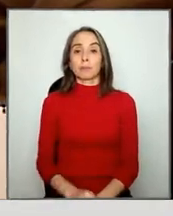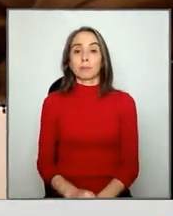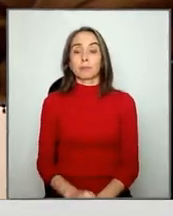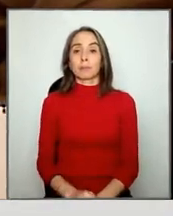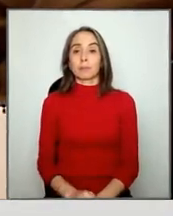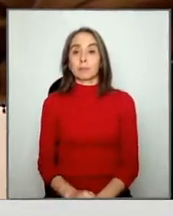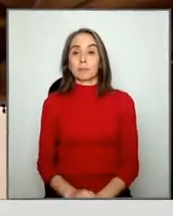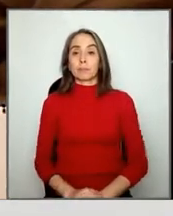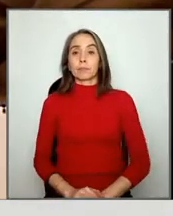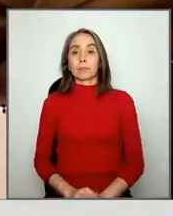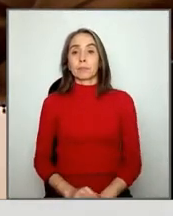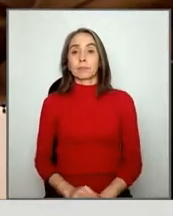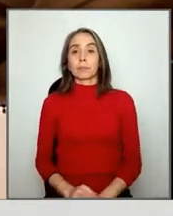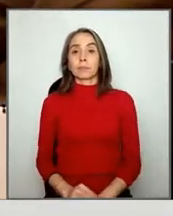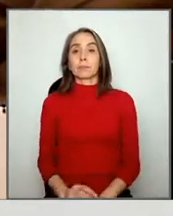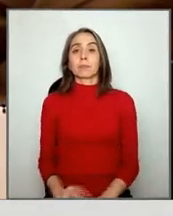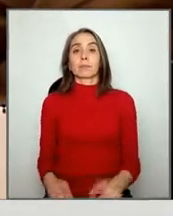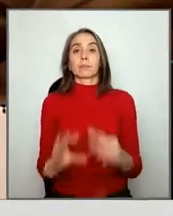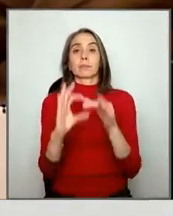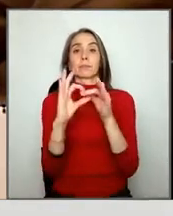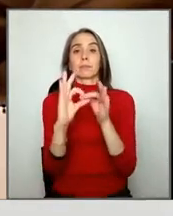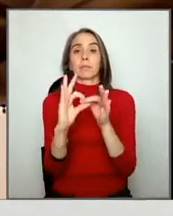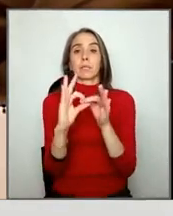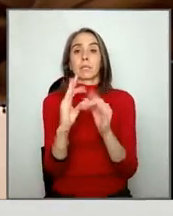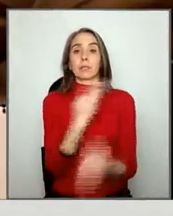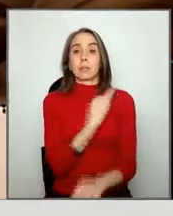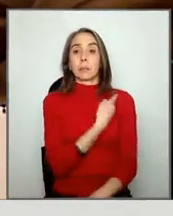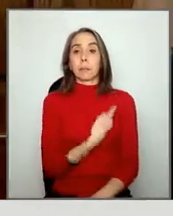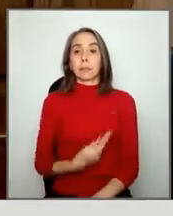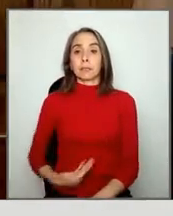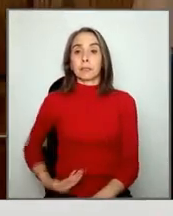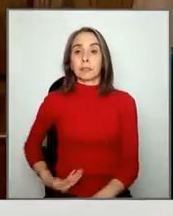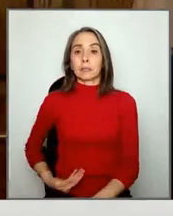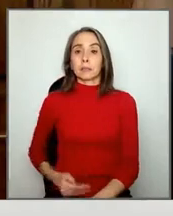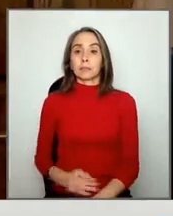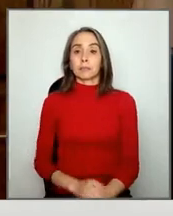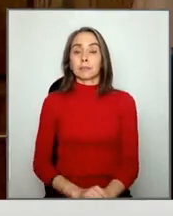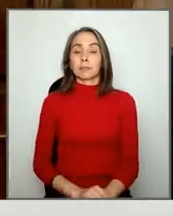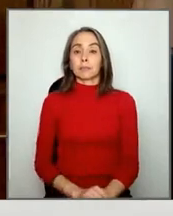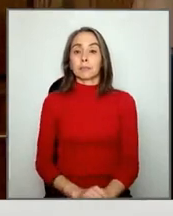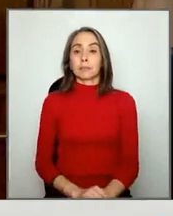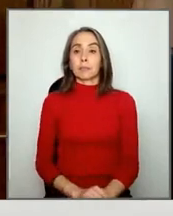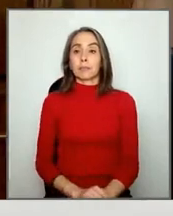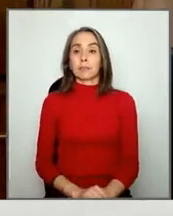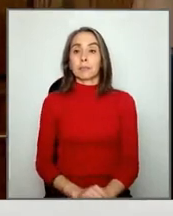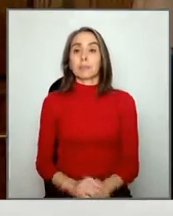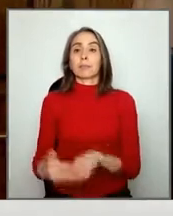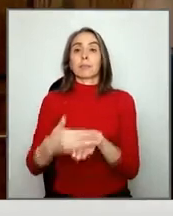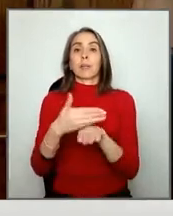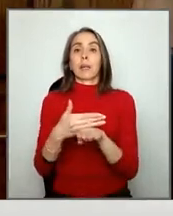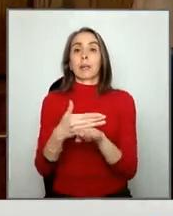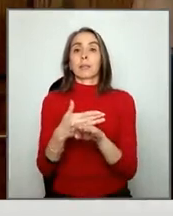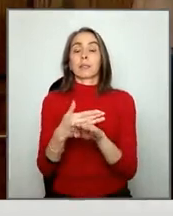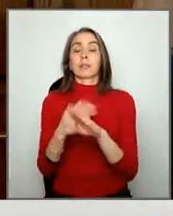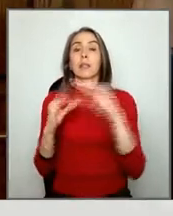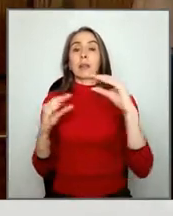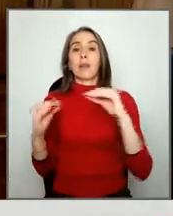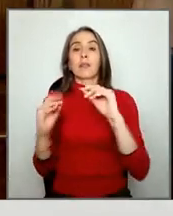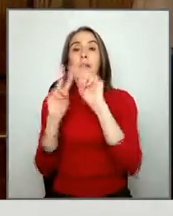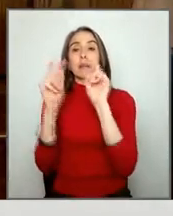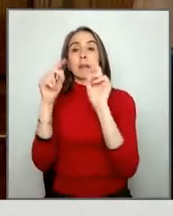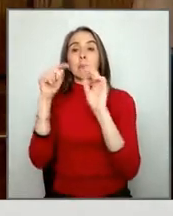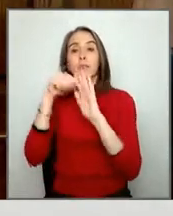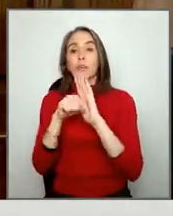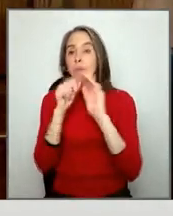gracias presidente antes de entrar al fondo me llama la atención algunos parlamentarios